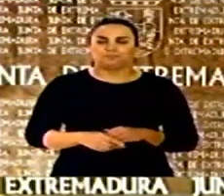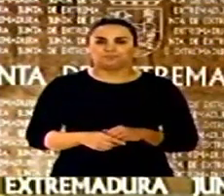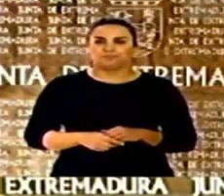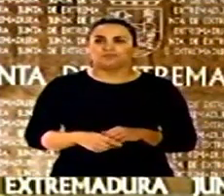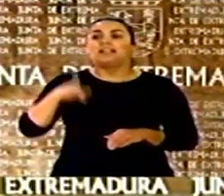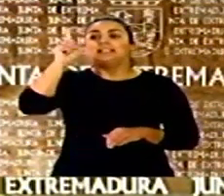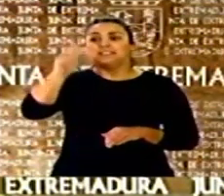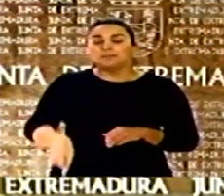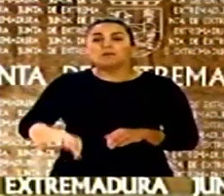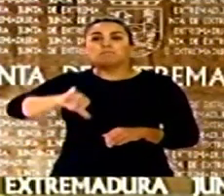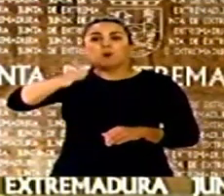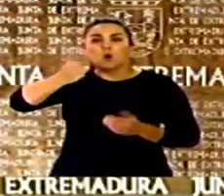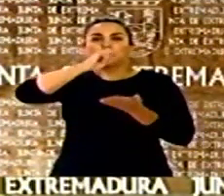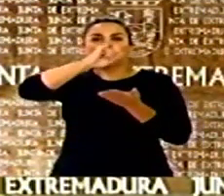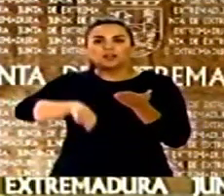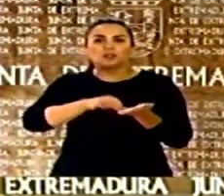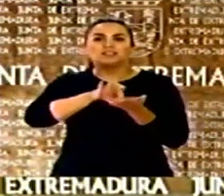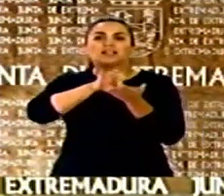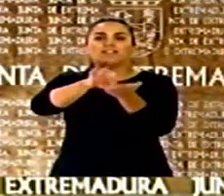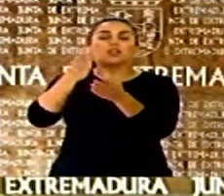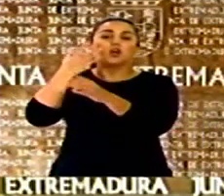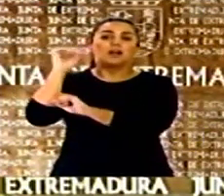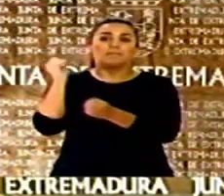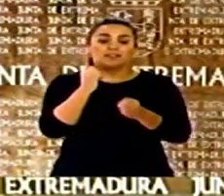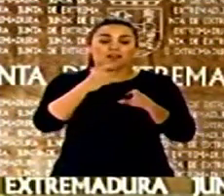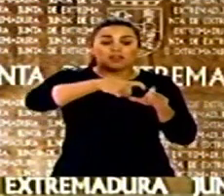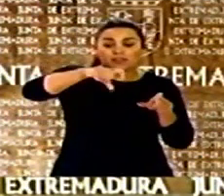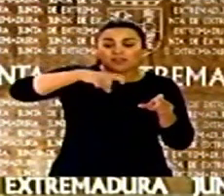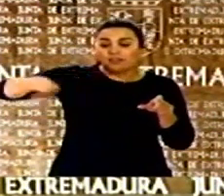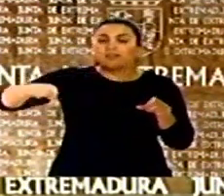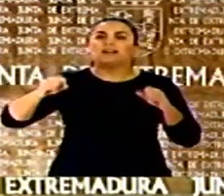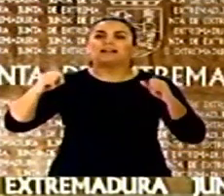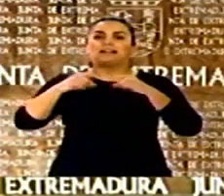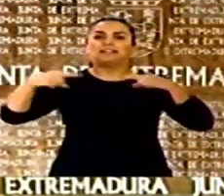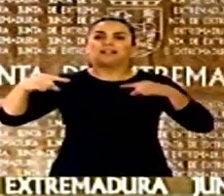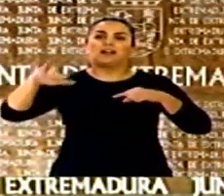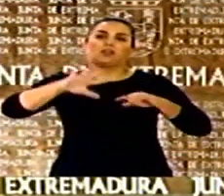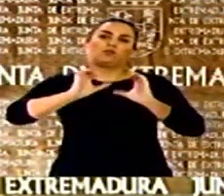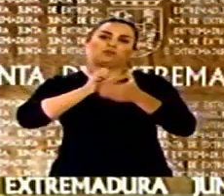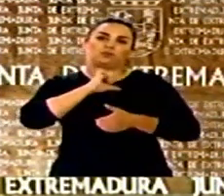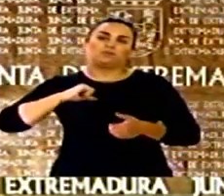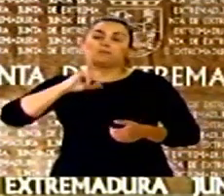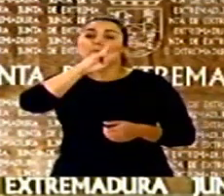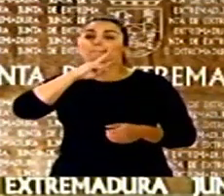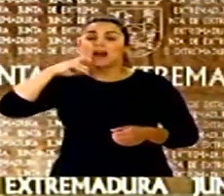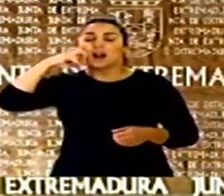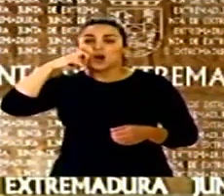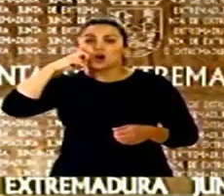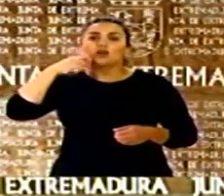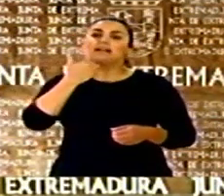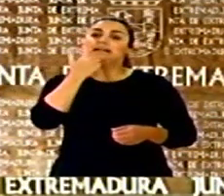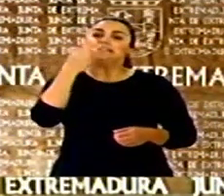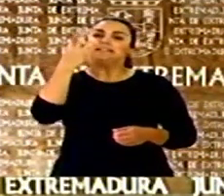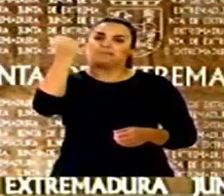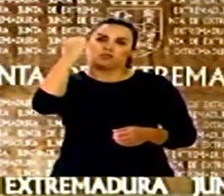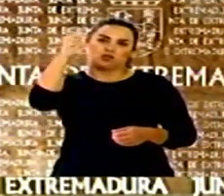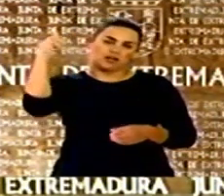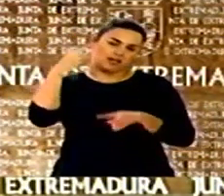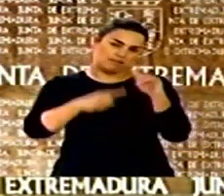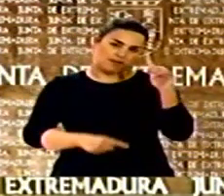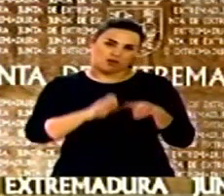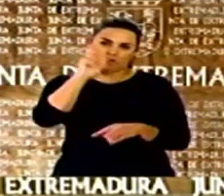redacción de los proyectos de depuración en 20 municipios. Hemos aprobado la contratación de la obra de depuración integral de aguas del municipio del entorno del Parque de